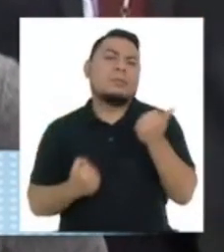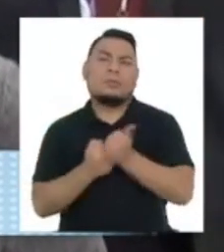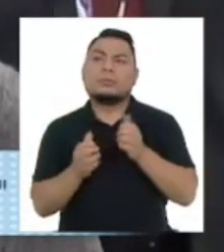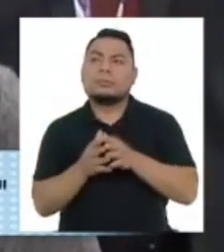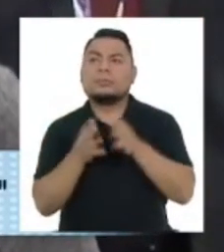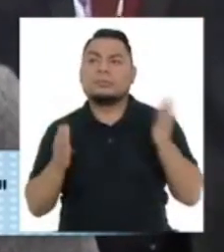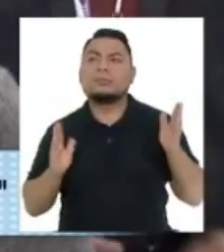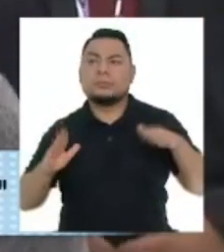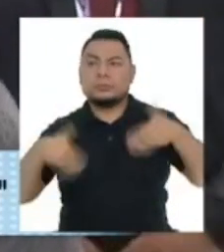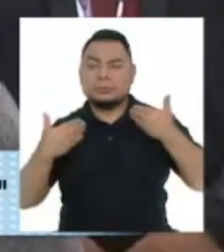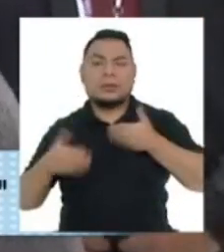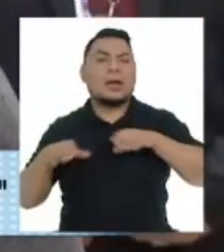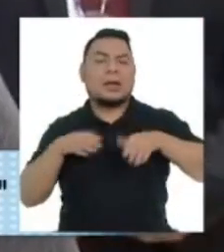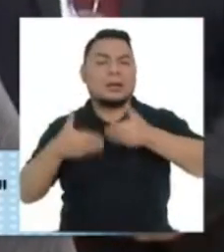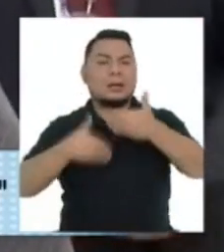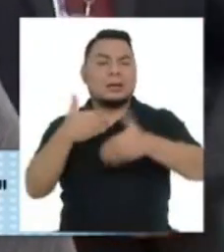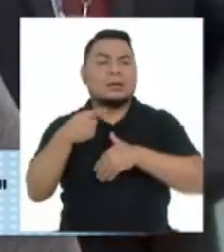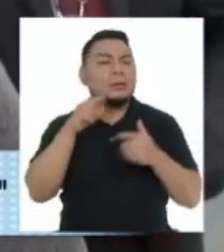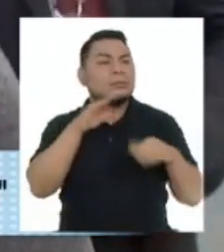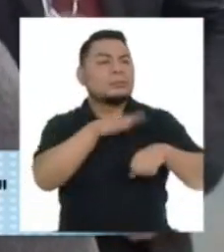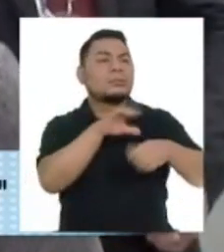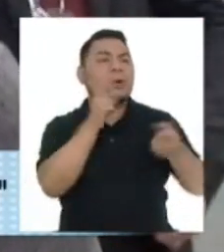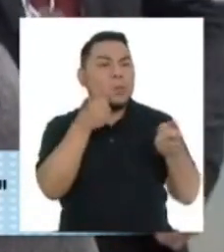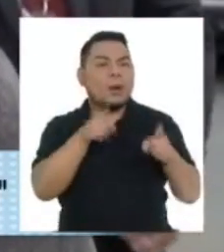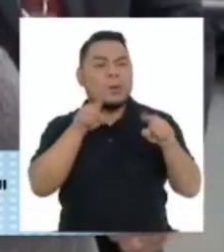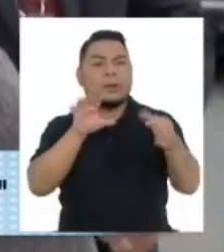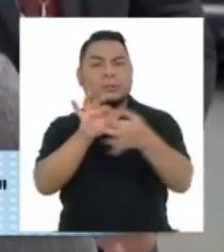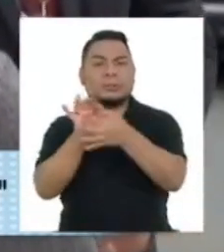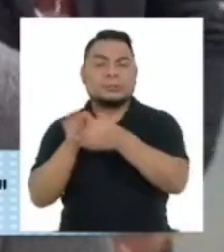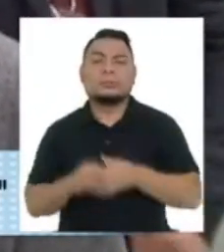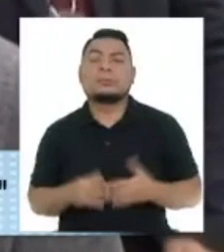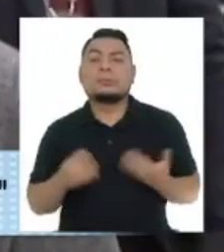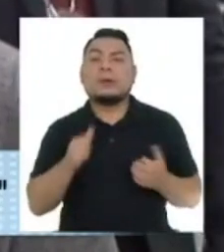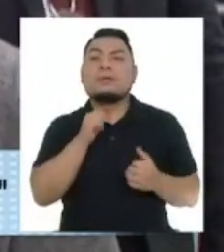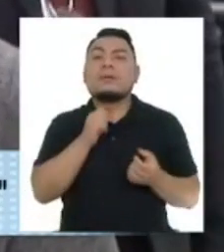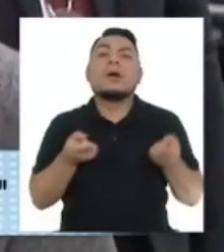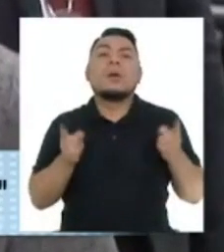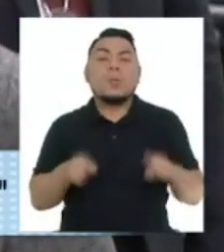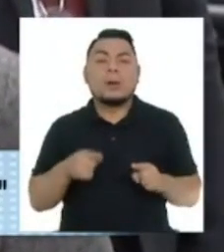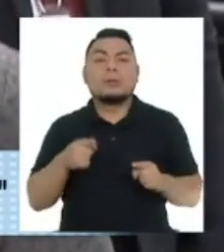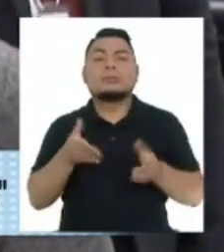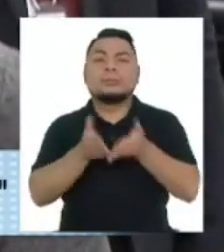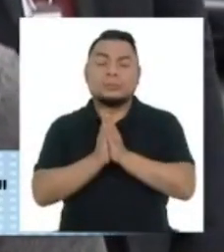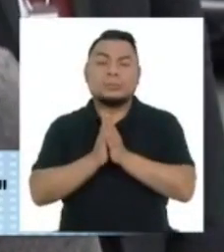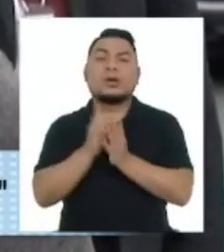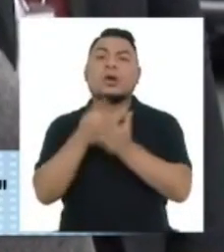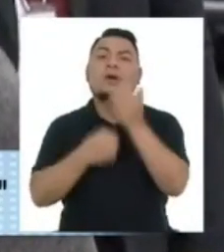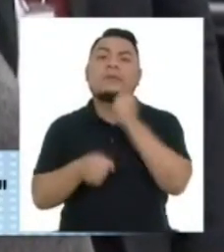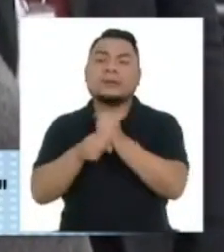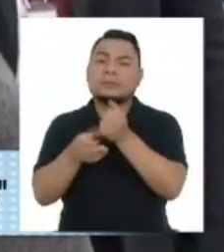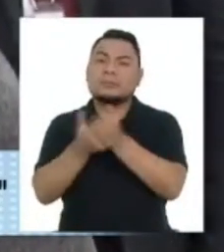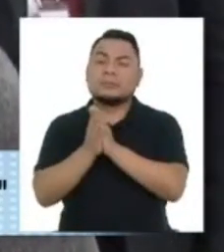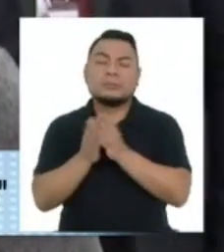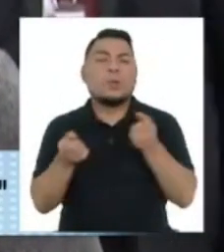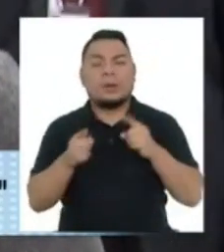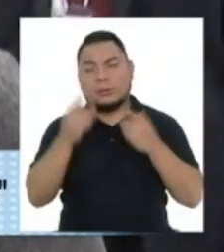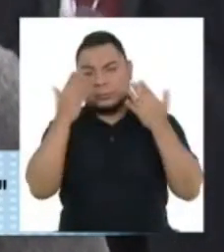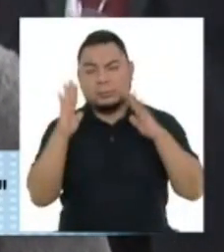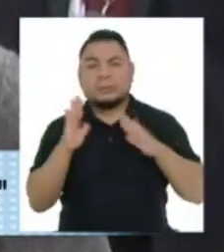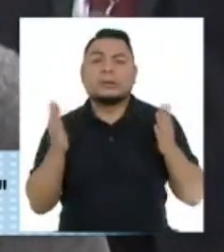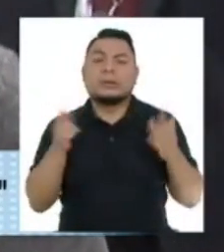¿no? Para que se puedan generar justamente estos consensos. Aún no se ha hablado de la fecha para pedir la cuestión de confianza. Entiendo